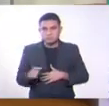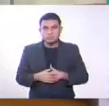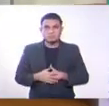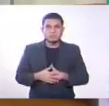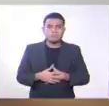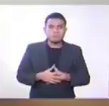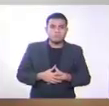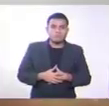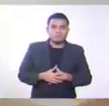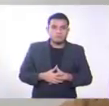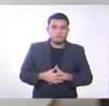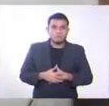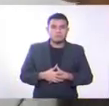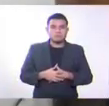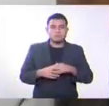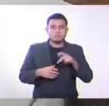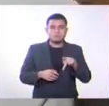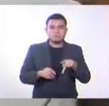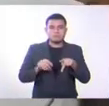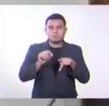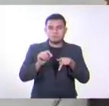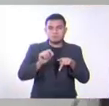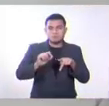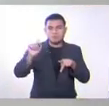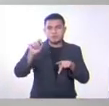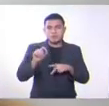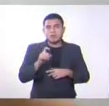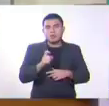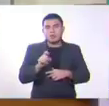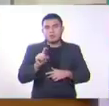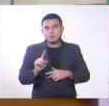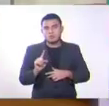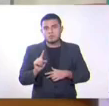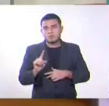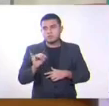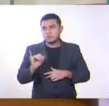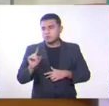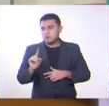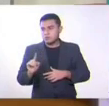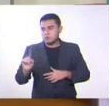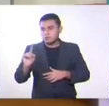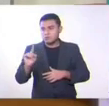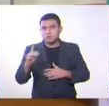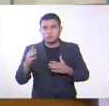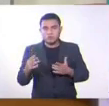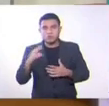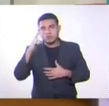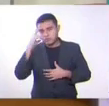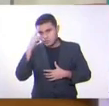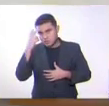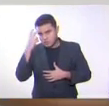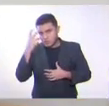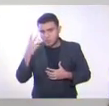se fijan, tiene coordenadas x1, y1. Quiere decir que